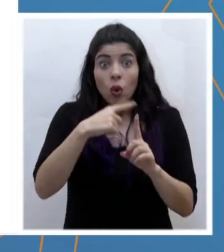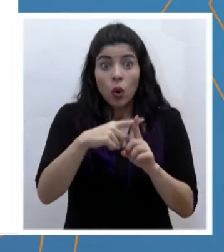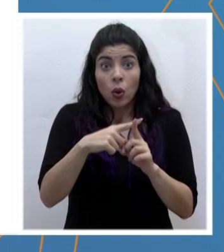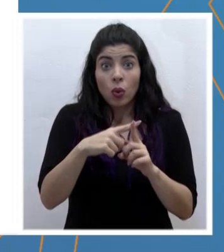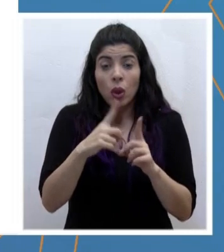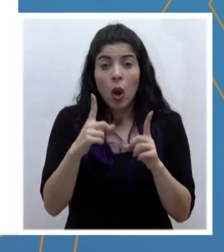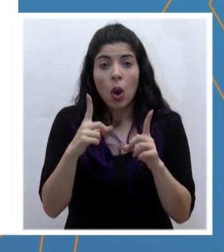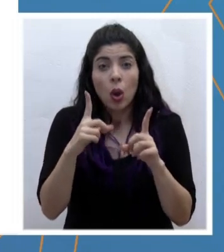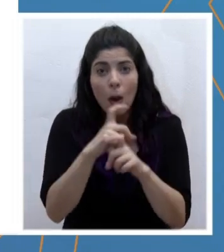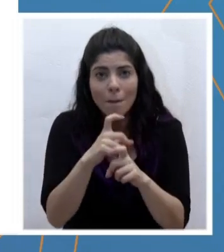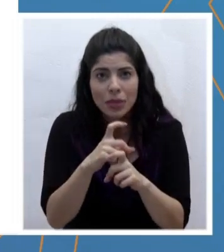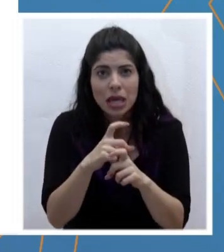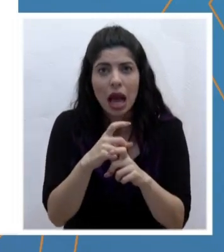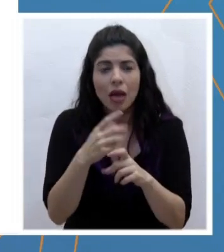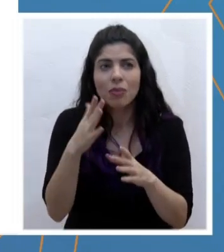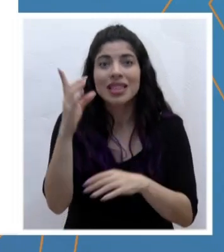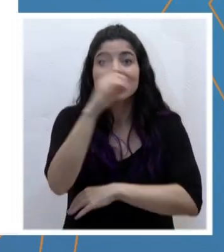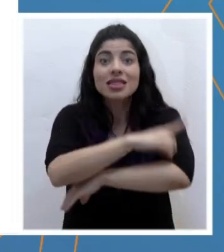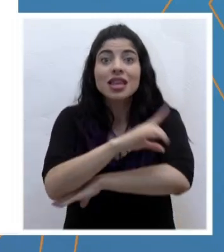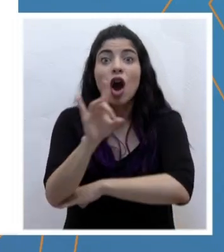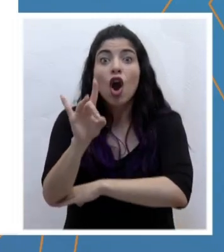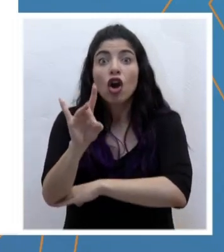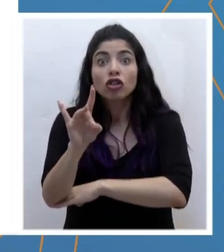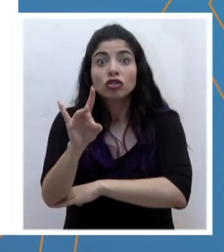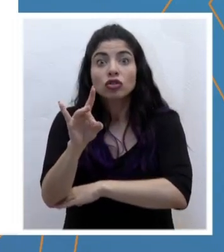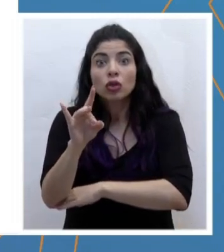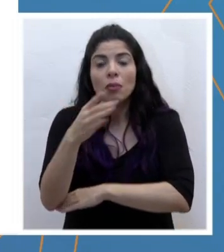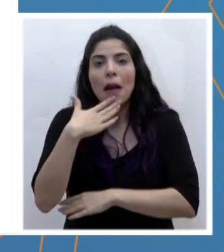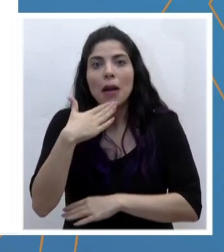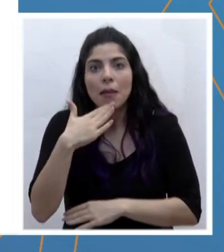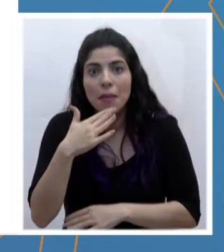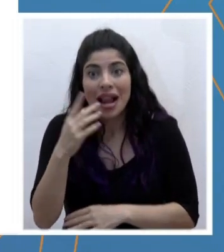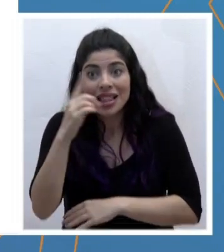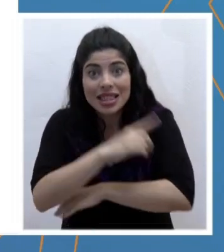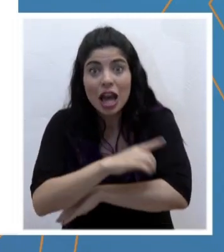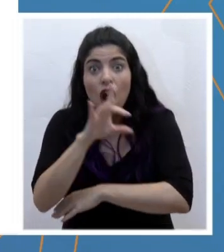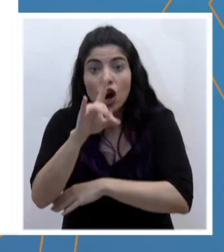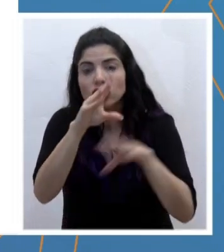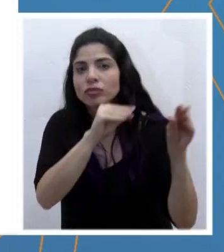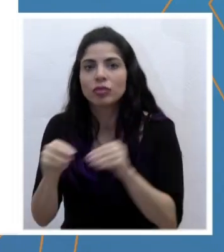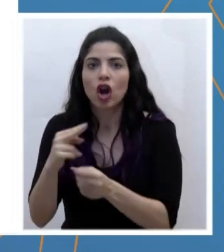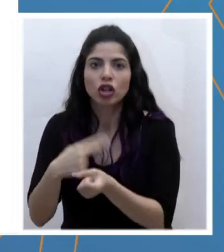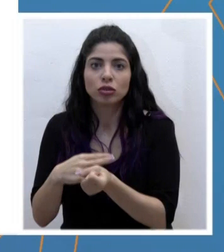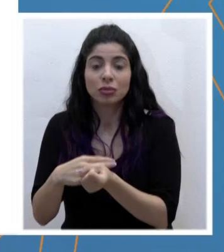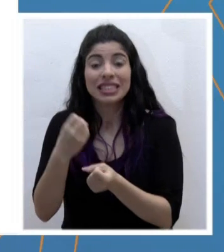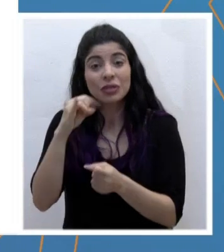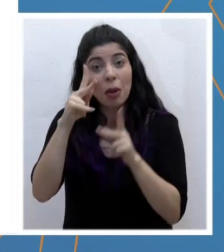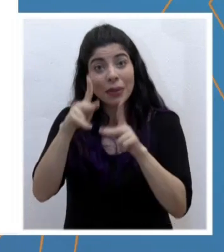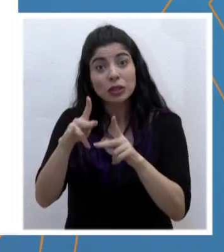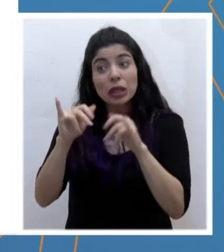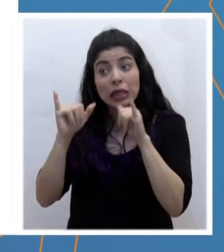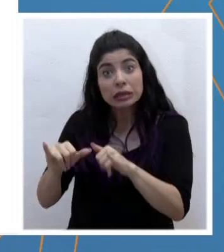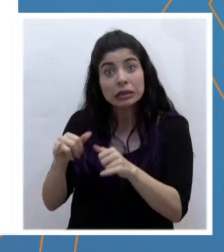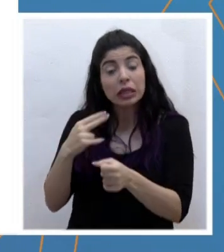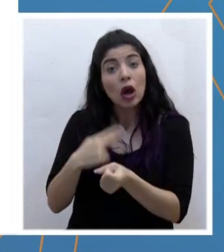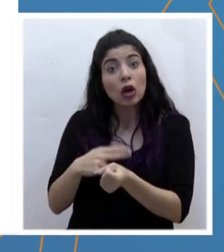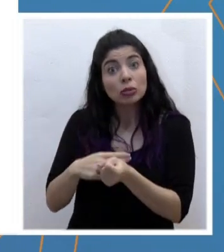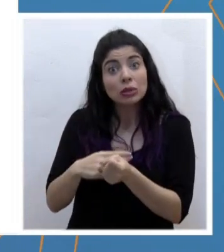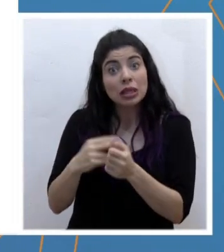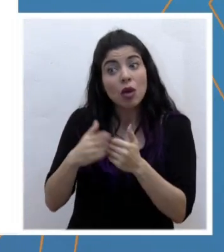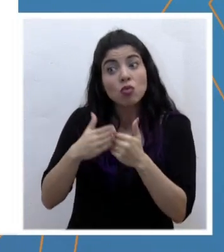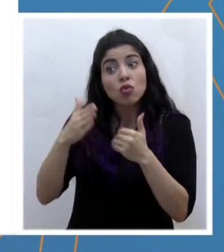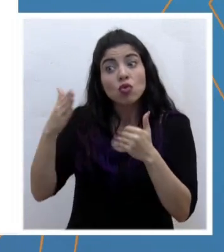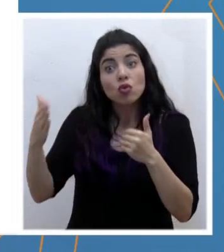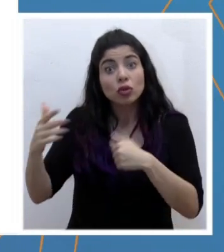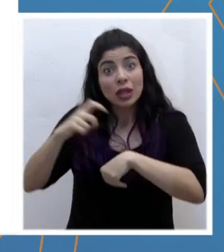complican cerca del 8º día y es cuando terminan internados. Entre más días permanezca una persona hospitalizada, menor disponibilidad